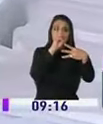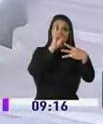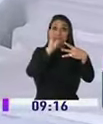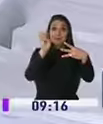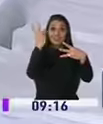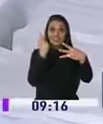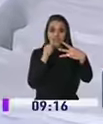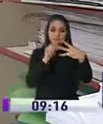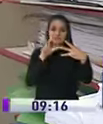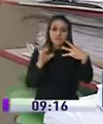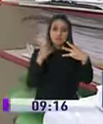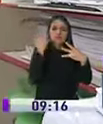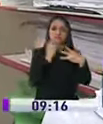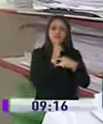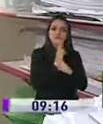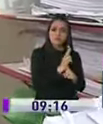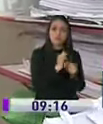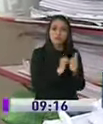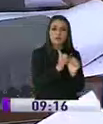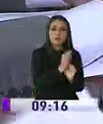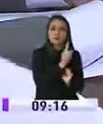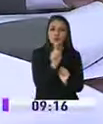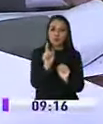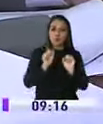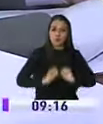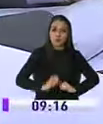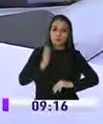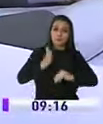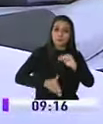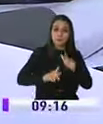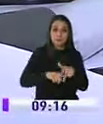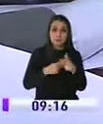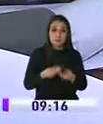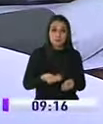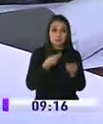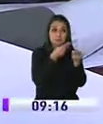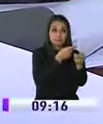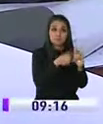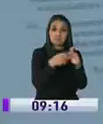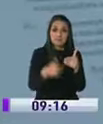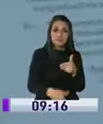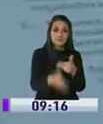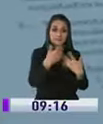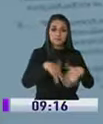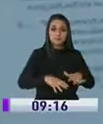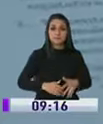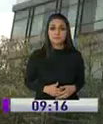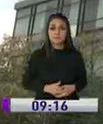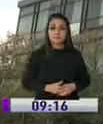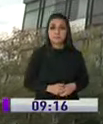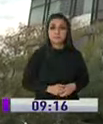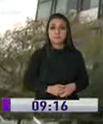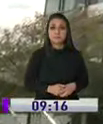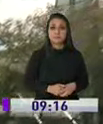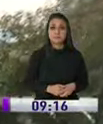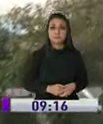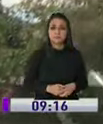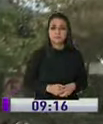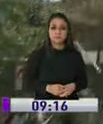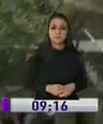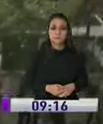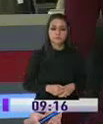30 días para responder respectivamente a cada una de ellas, plazo que inició desde el día de la notificación, informó